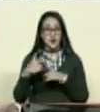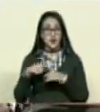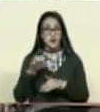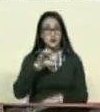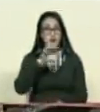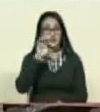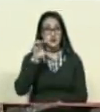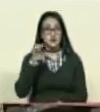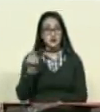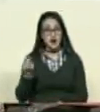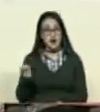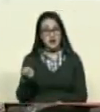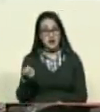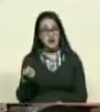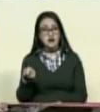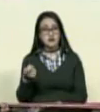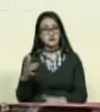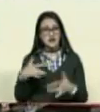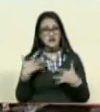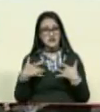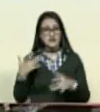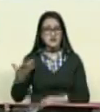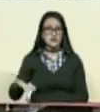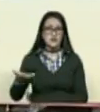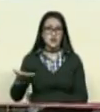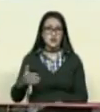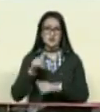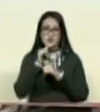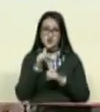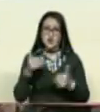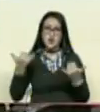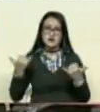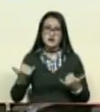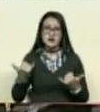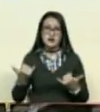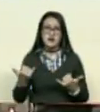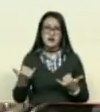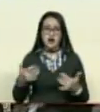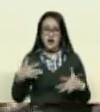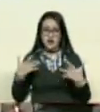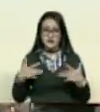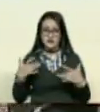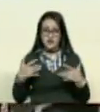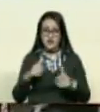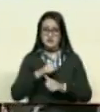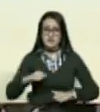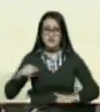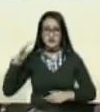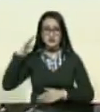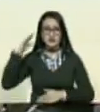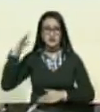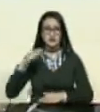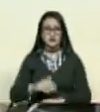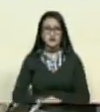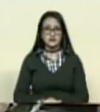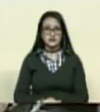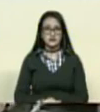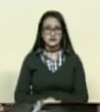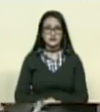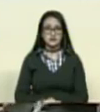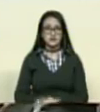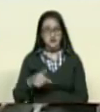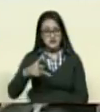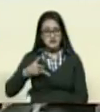señal. Vamos a tener una actividad muy importante. Lo anuncio desde ya, una actividad cívico-militar aquí en